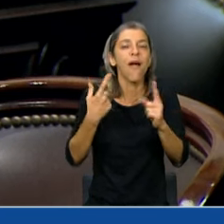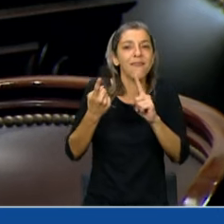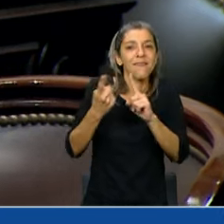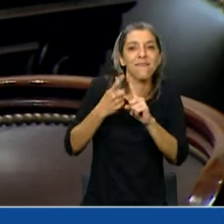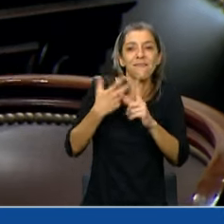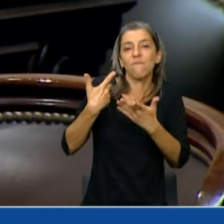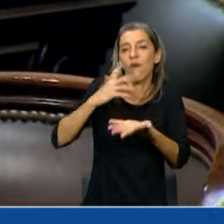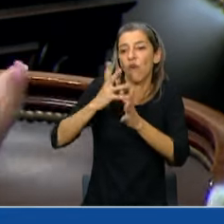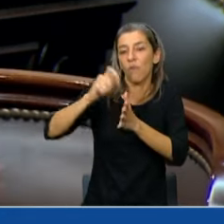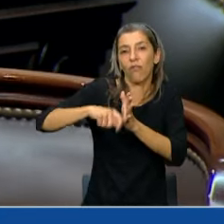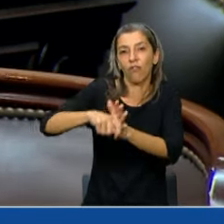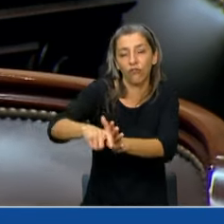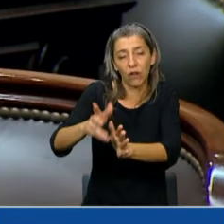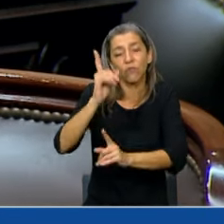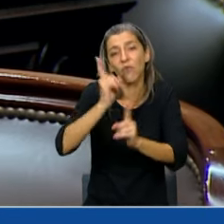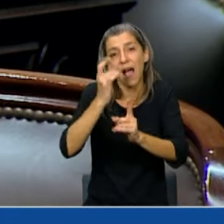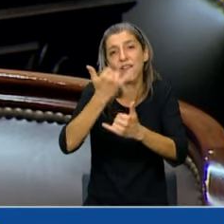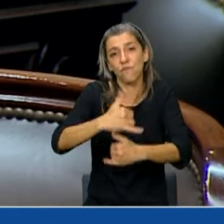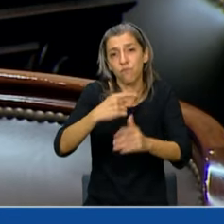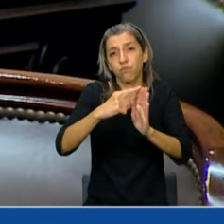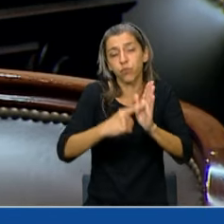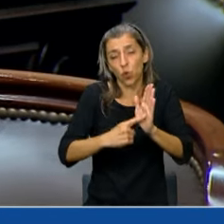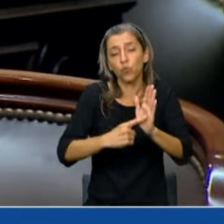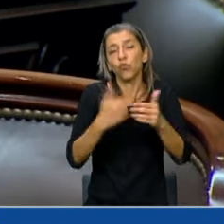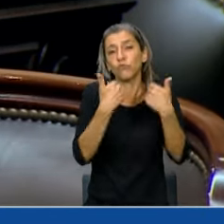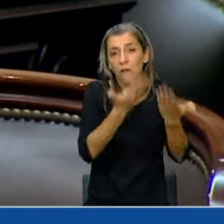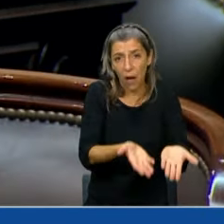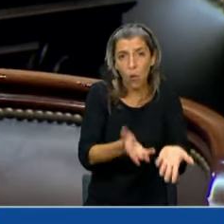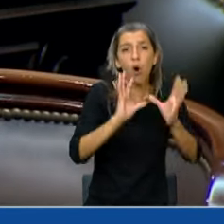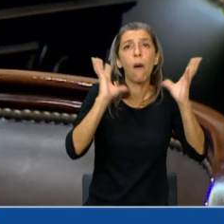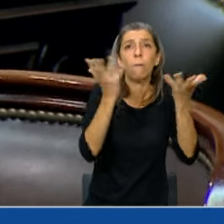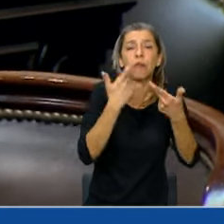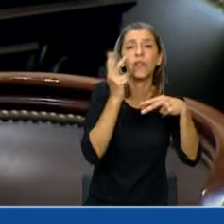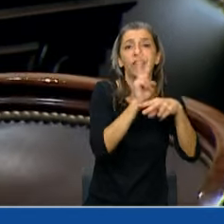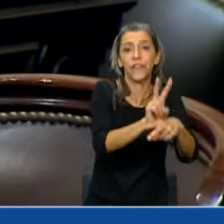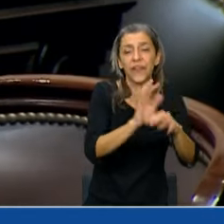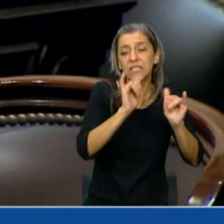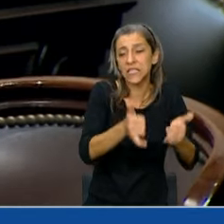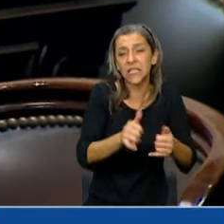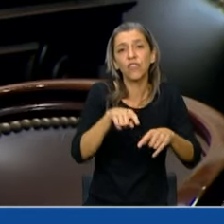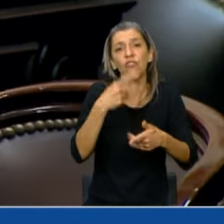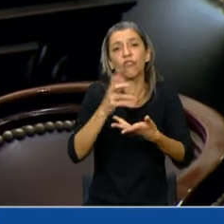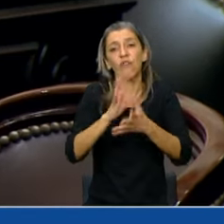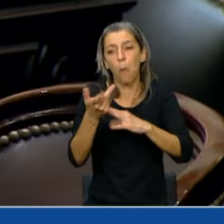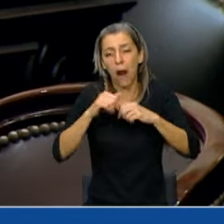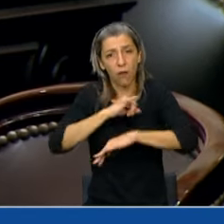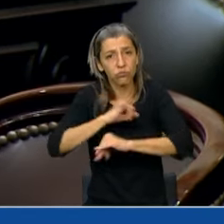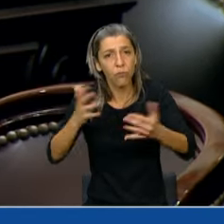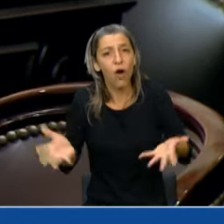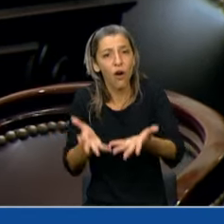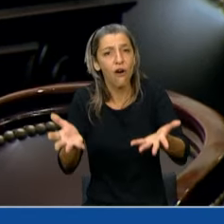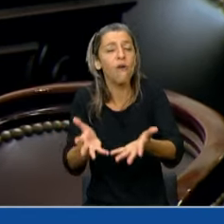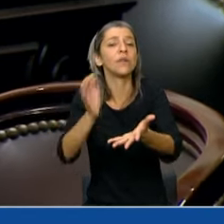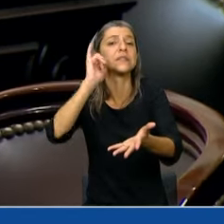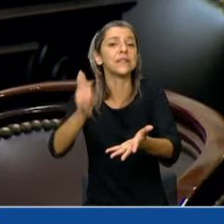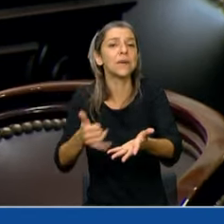argumentos a favor que están vinculados a la cuestión ambiental y a la necesidad de tener un régimen de promoción y también las